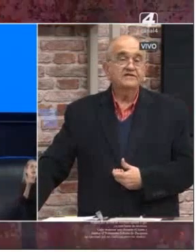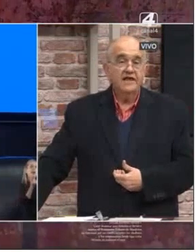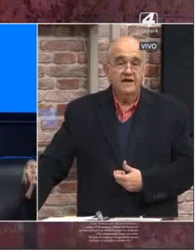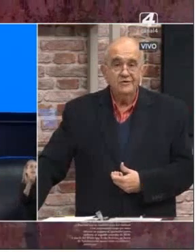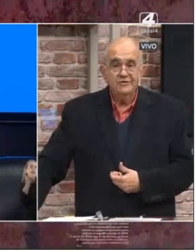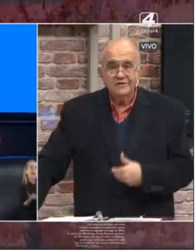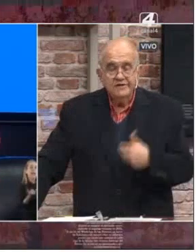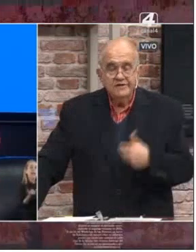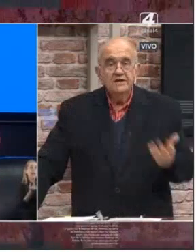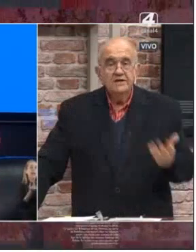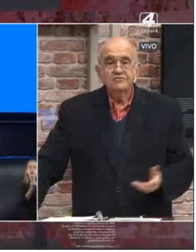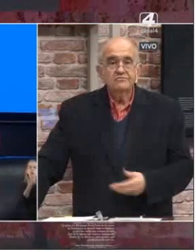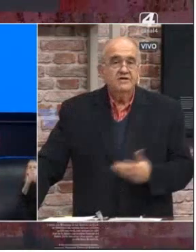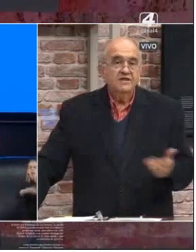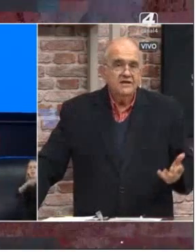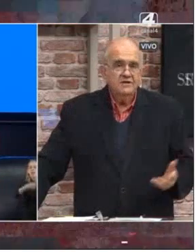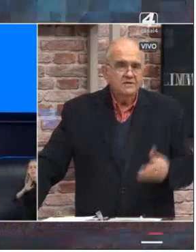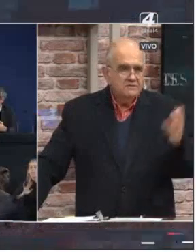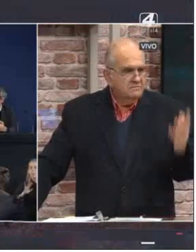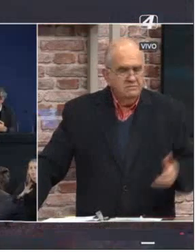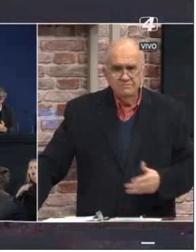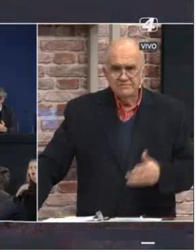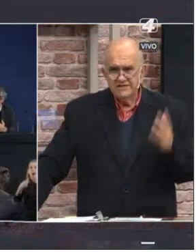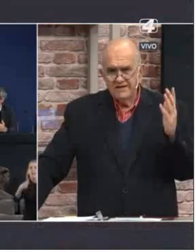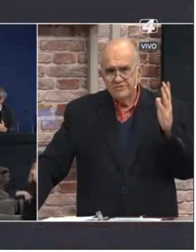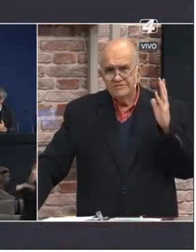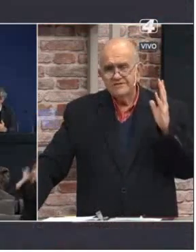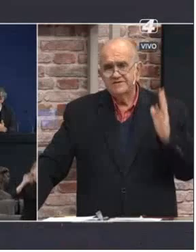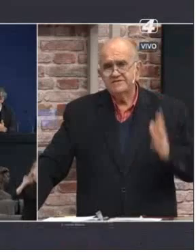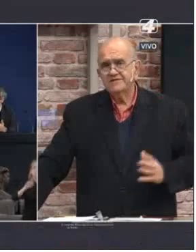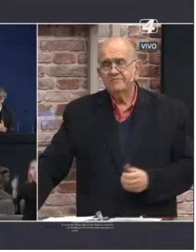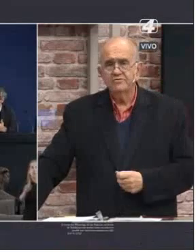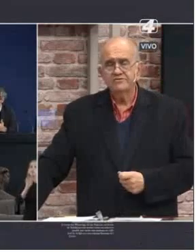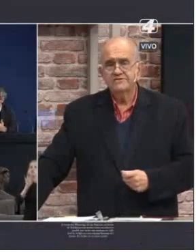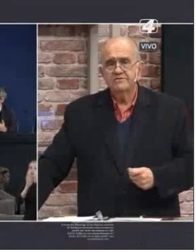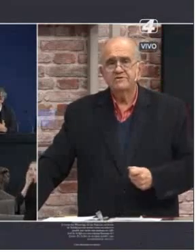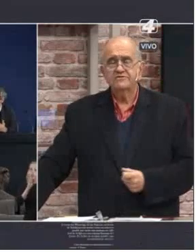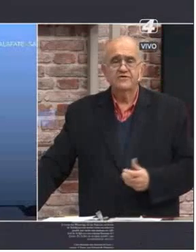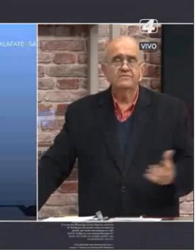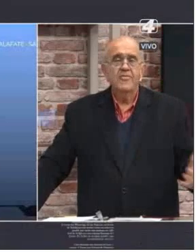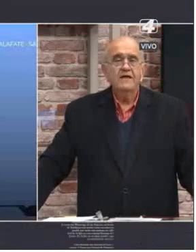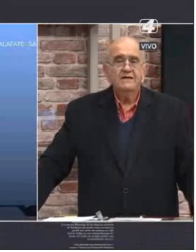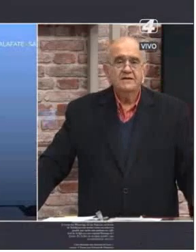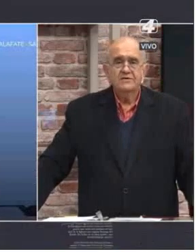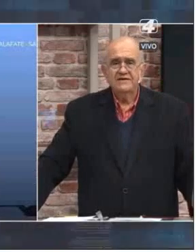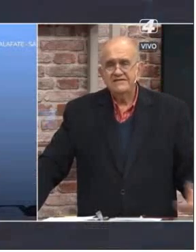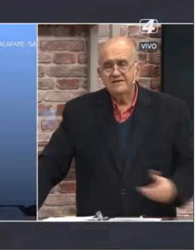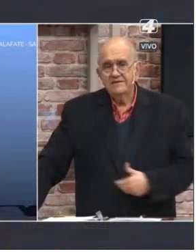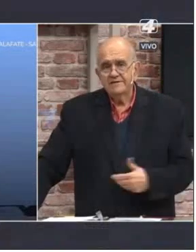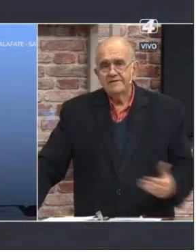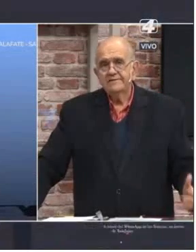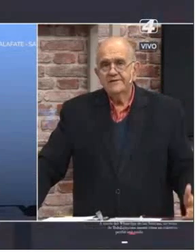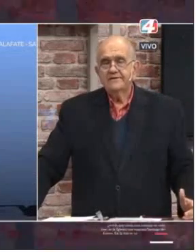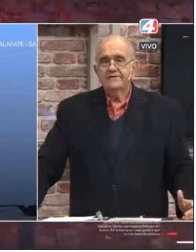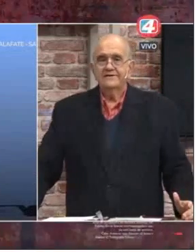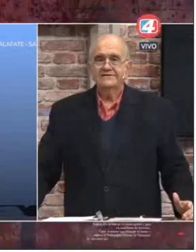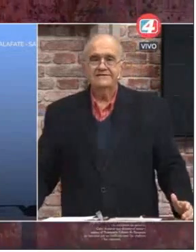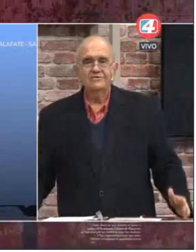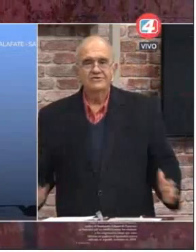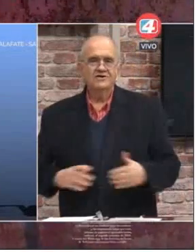enfrentar a la corte con un vídeo de 14 16 minutos no sé cuánto fueron con una serie de